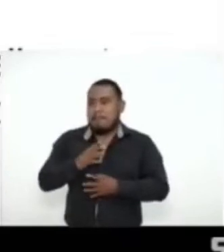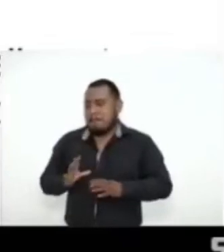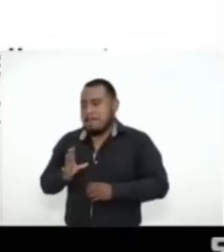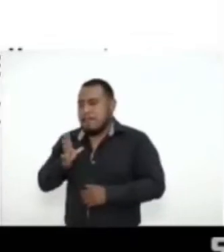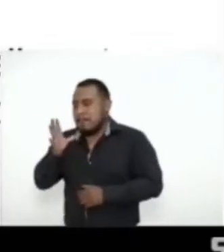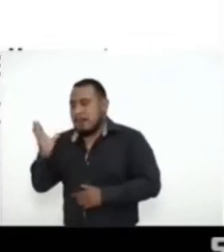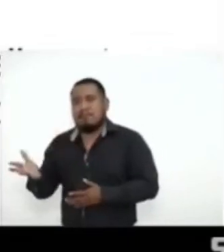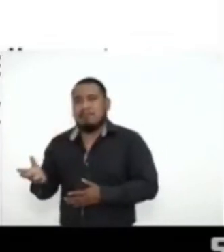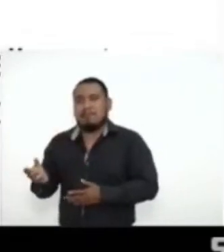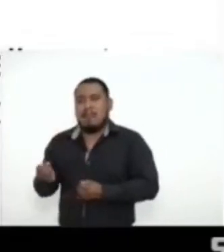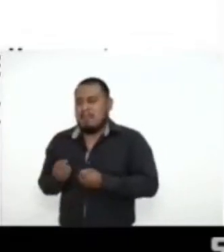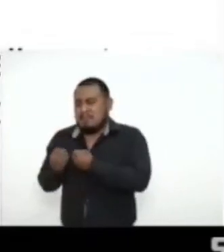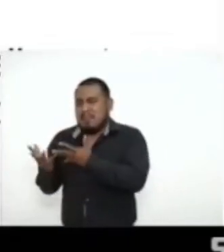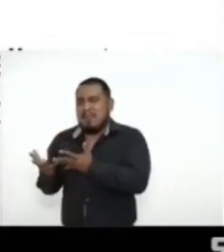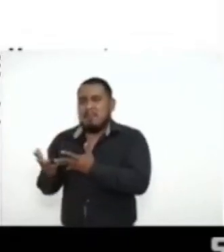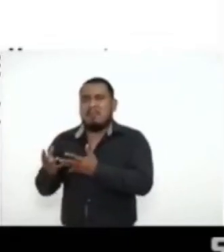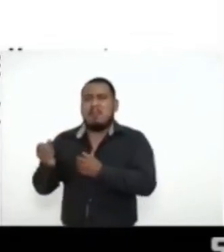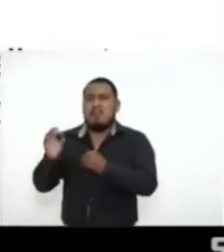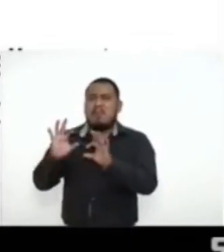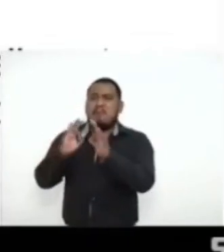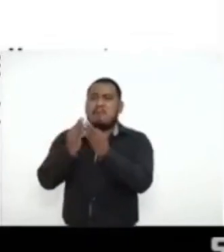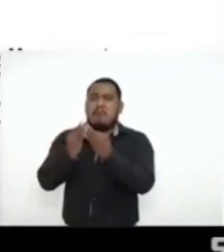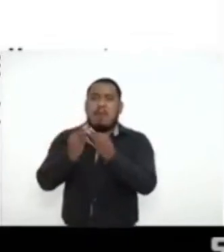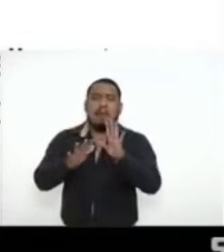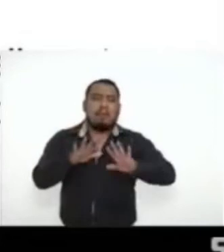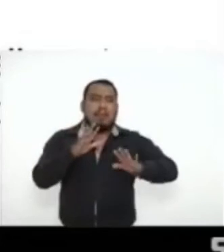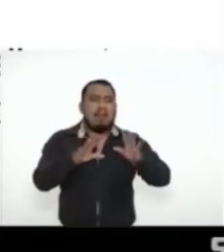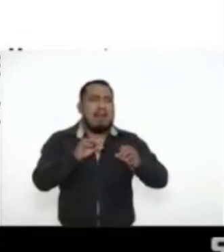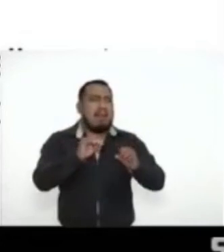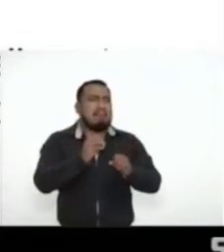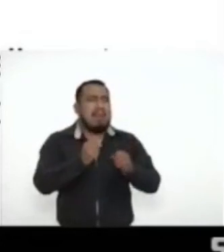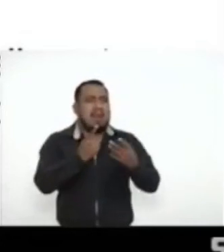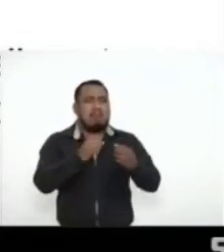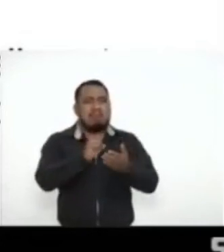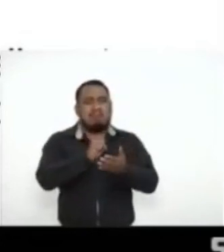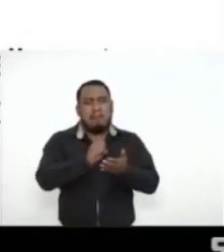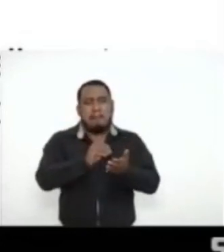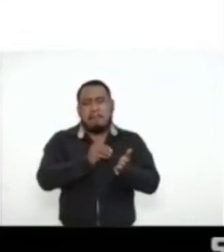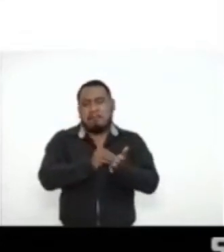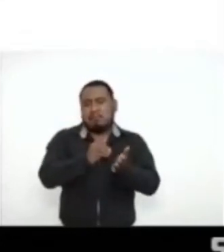Pues porque para mí es algo tóxico, algo sucio, ¿no? Es sacar algo sucio.